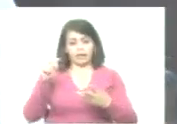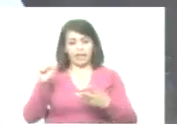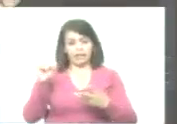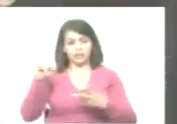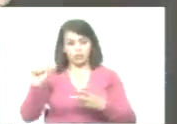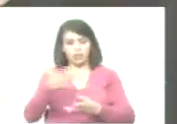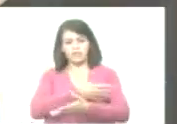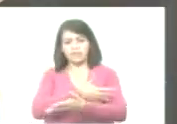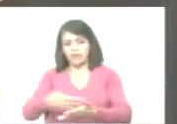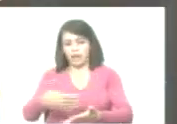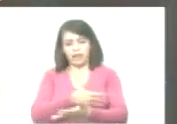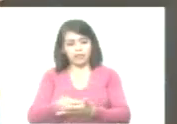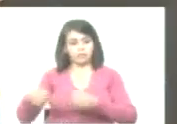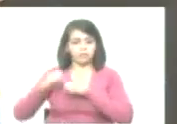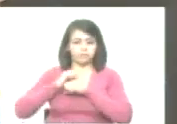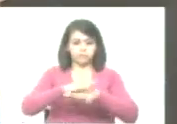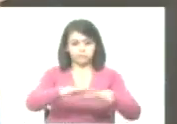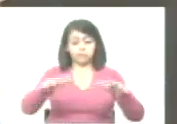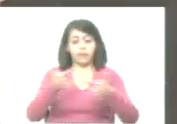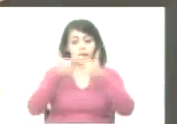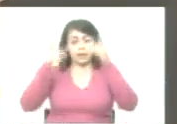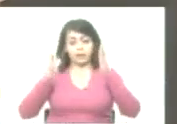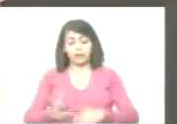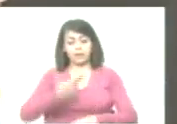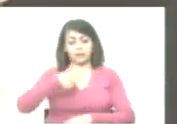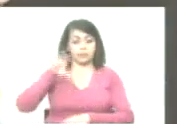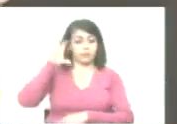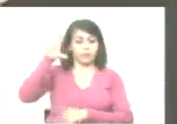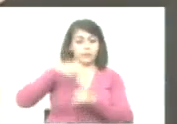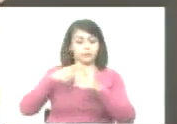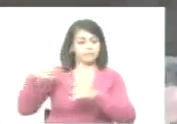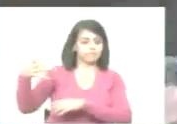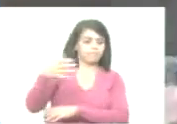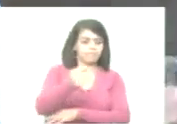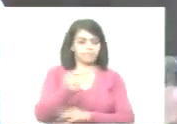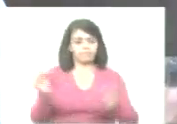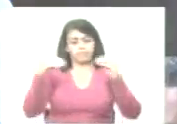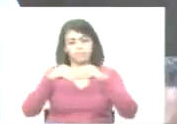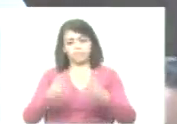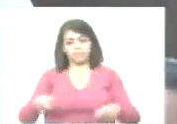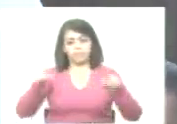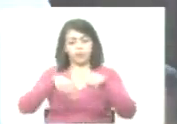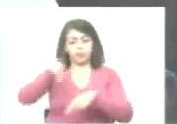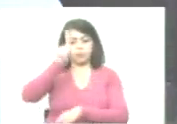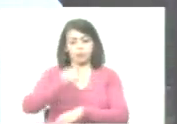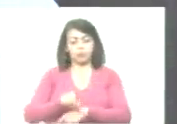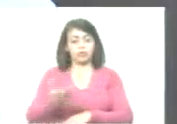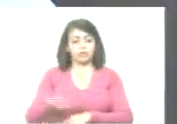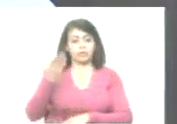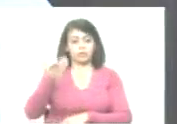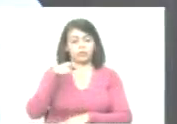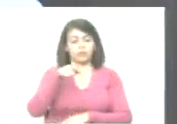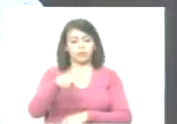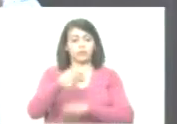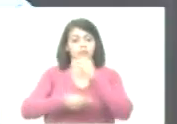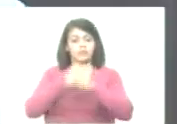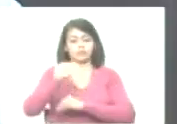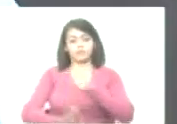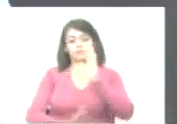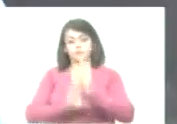seguir dándole la libertad a nuestra patria y para lograr un acontecimiento único e importante que se